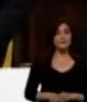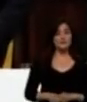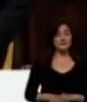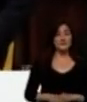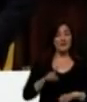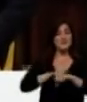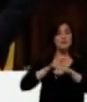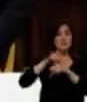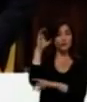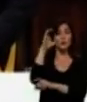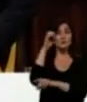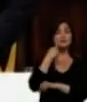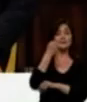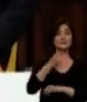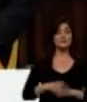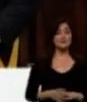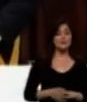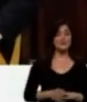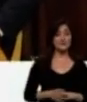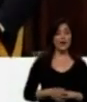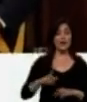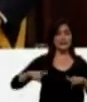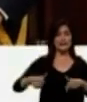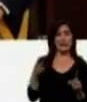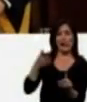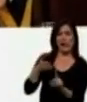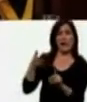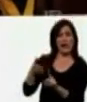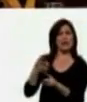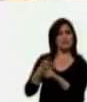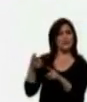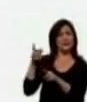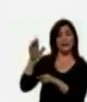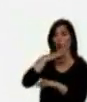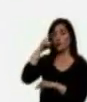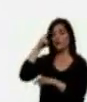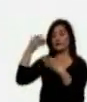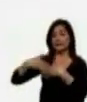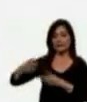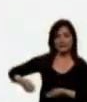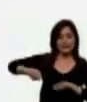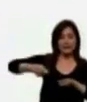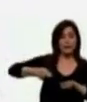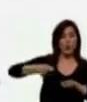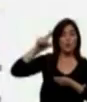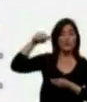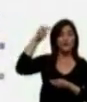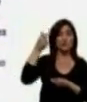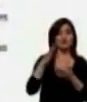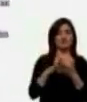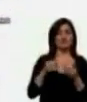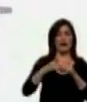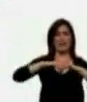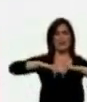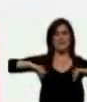de El Tiempo de Colombia señala: los retos de Lenín Moreno, el hombre que recibe el legado de Correa. El nuevo mandatario recibirá un país